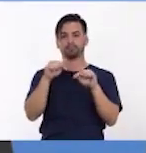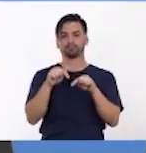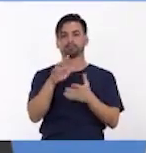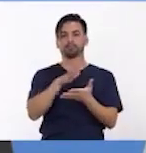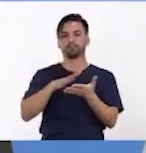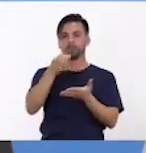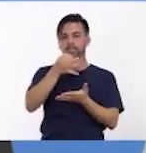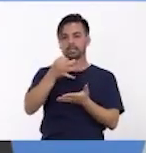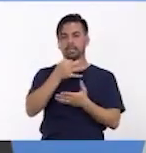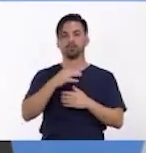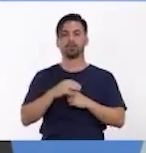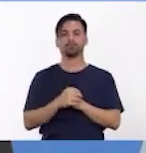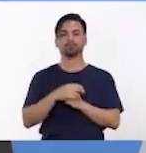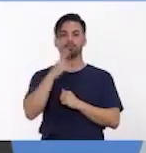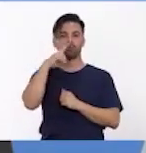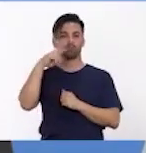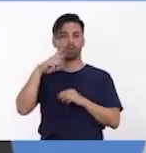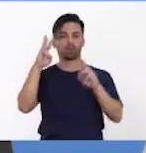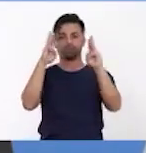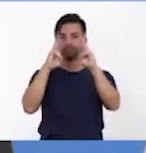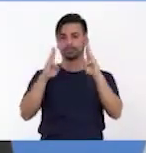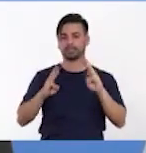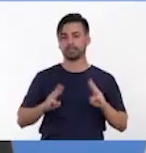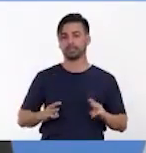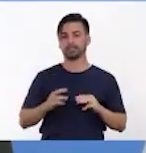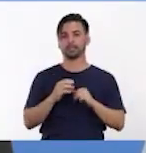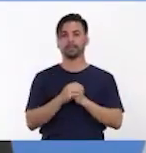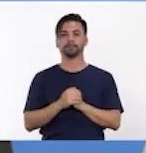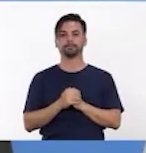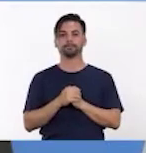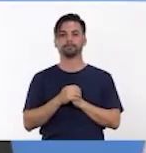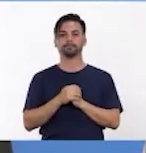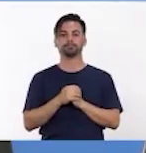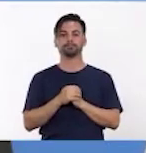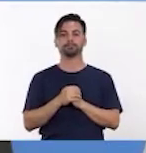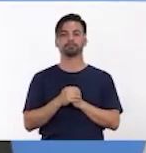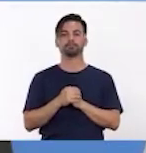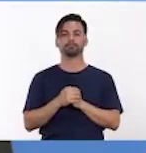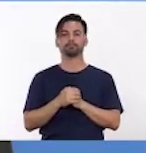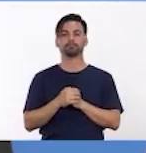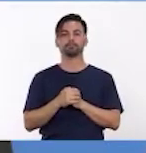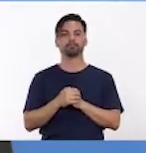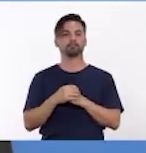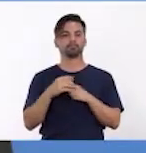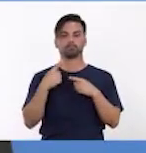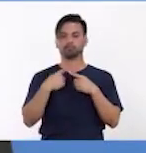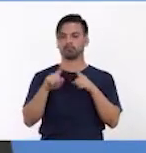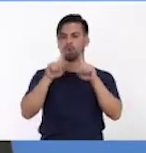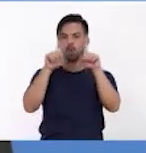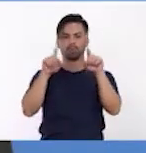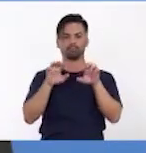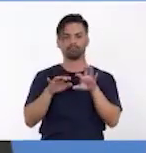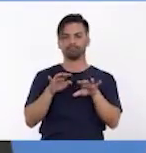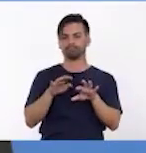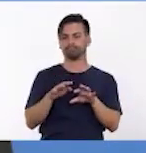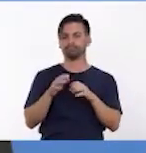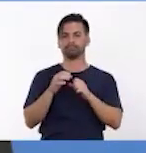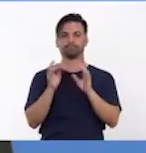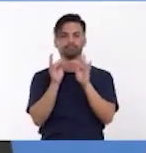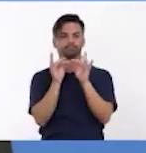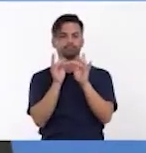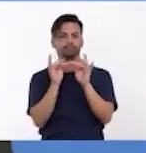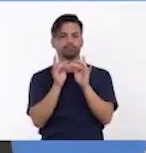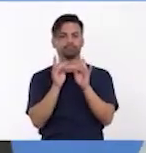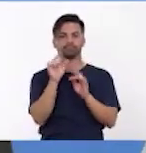utilizando internet y utilizando todo lo que le pueda aportar Wikipedia para trabajar